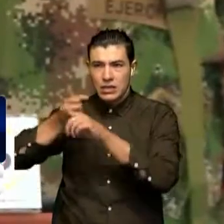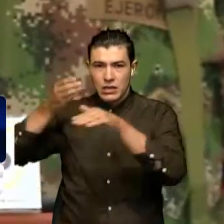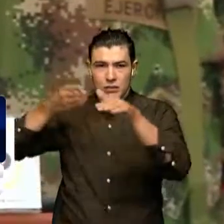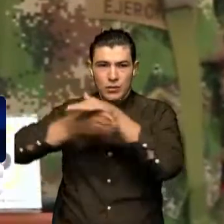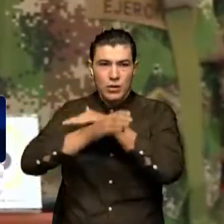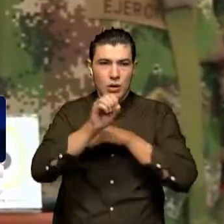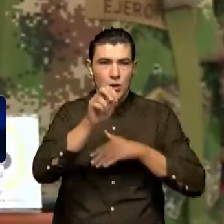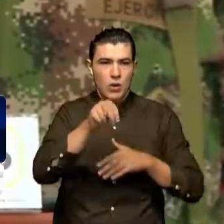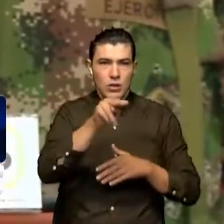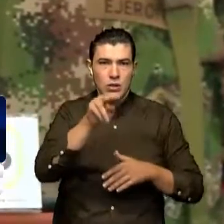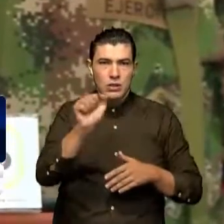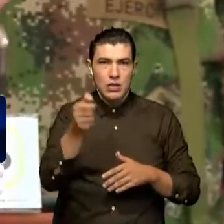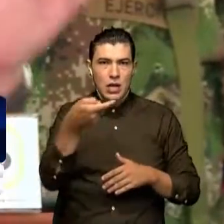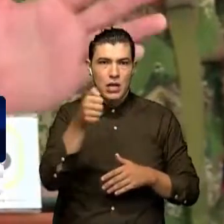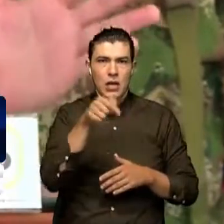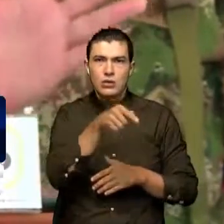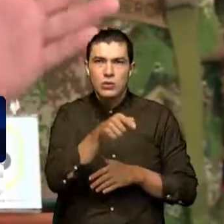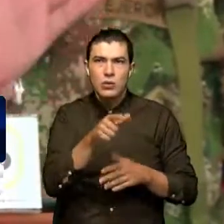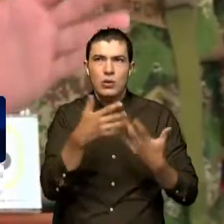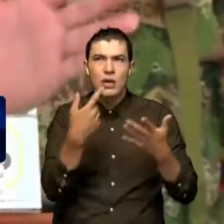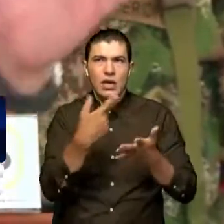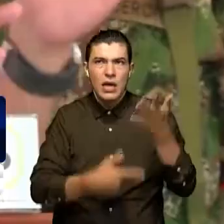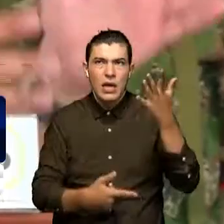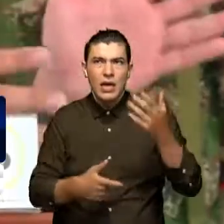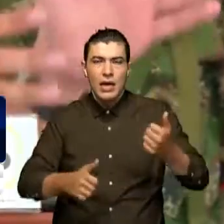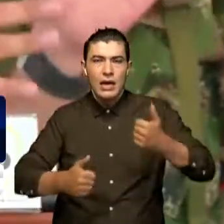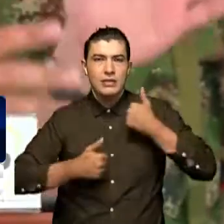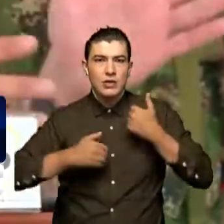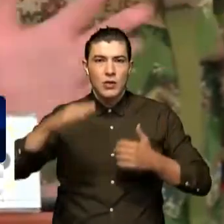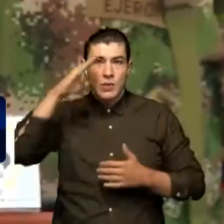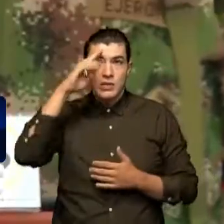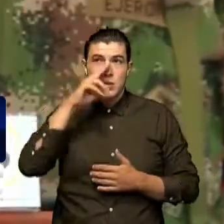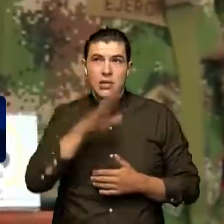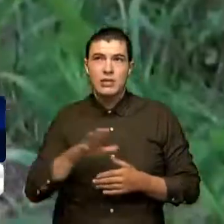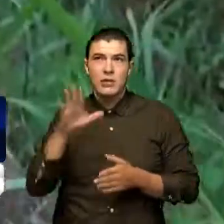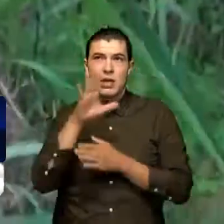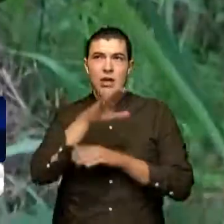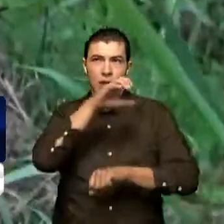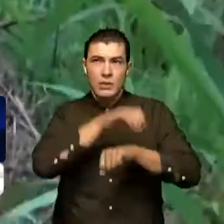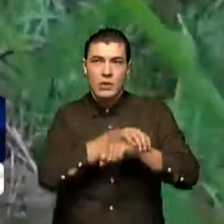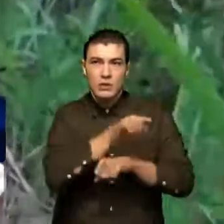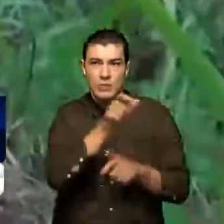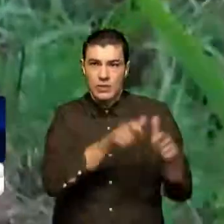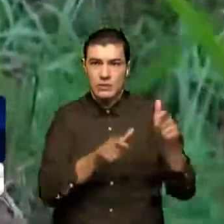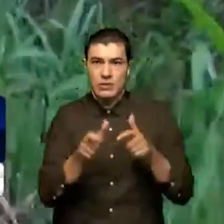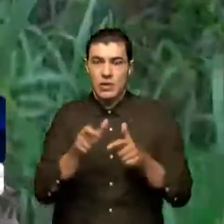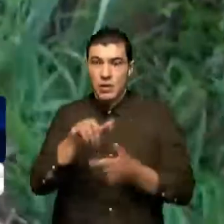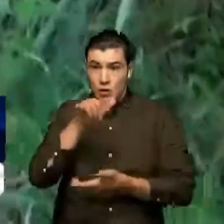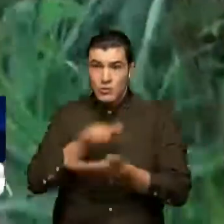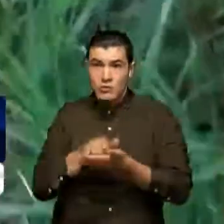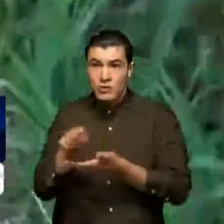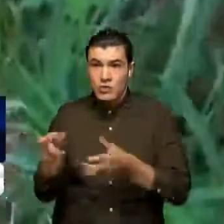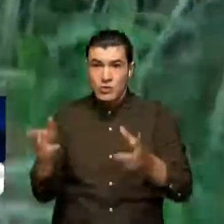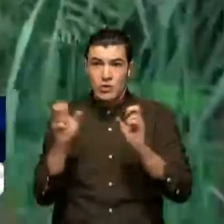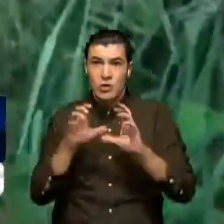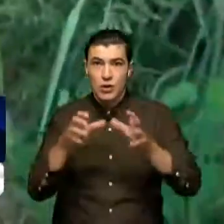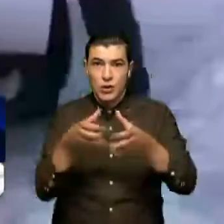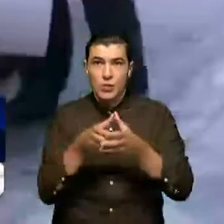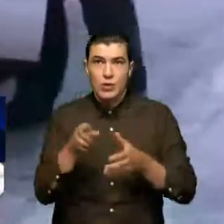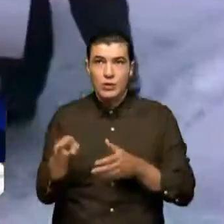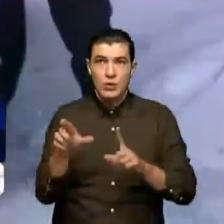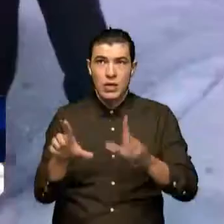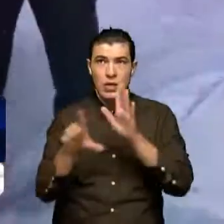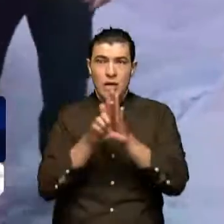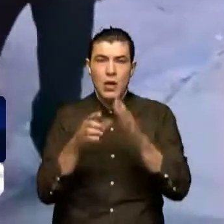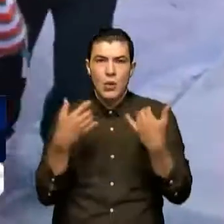un saga que hizo el ejército de la policía dado de baja en combate y capturados a estos milicianos la extorsión para este grupo del margen de la